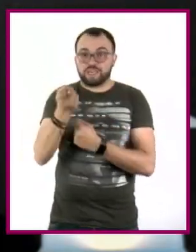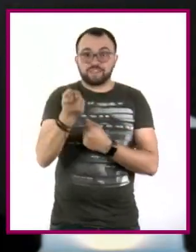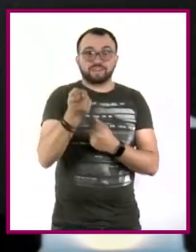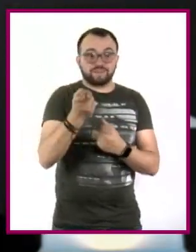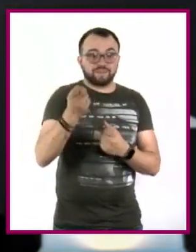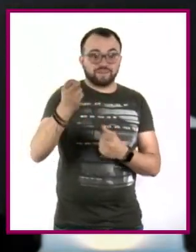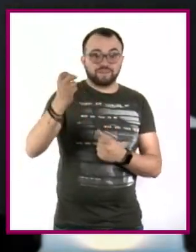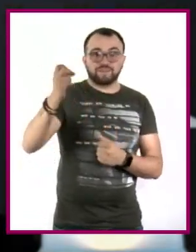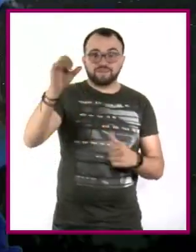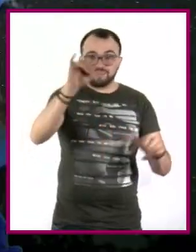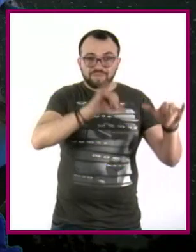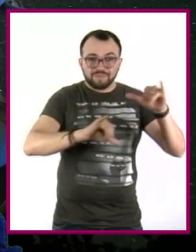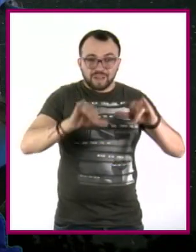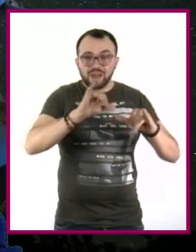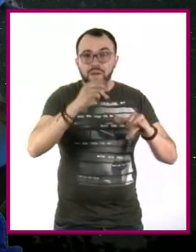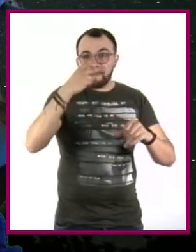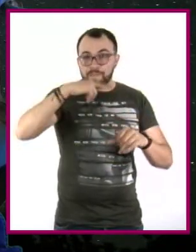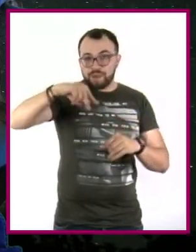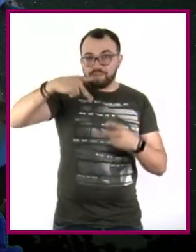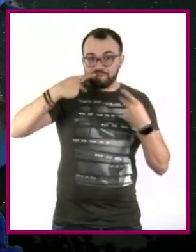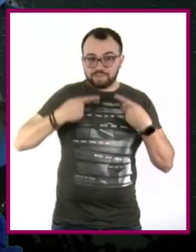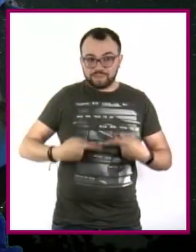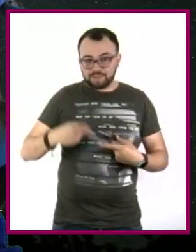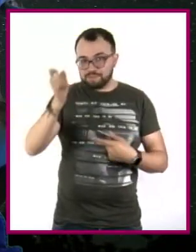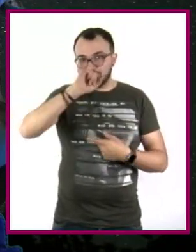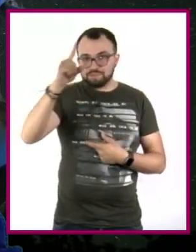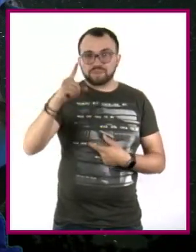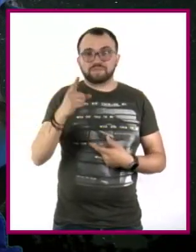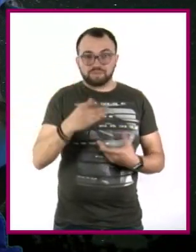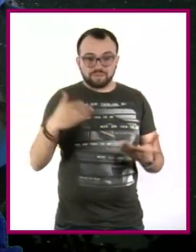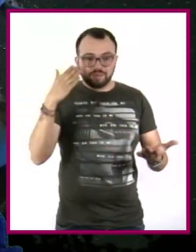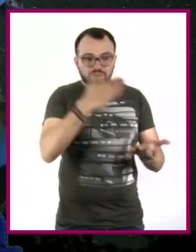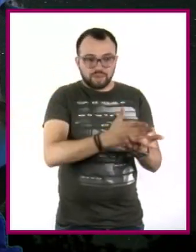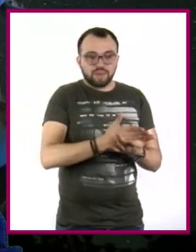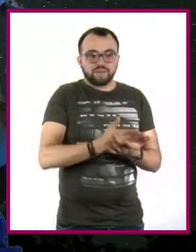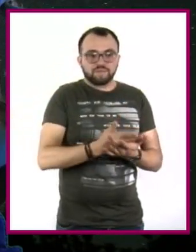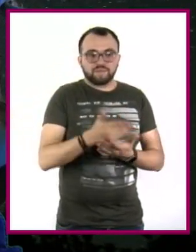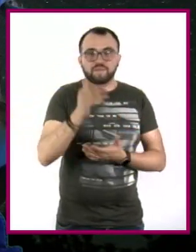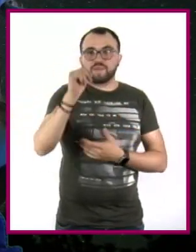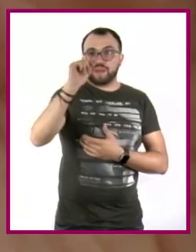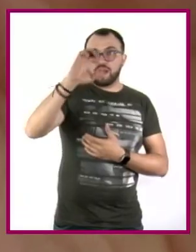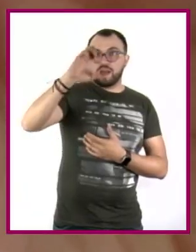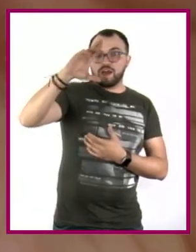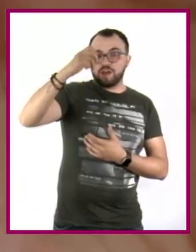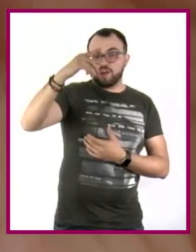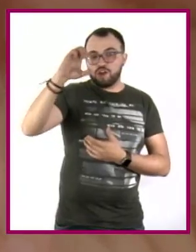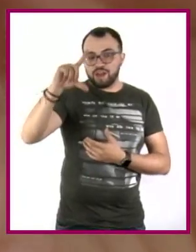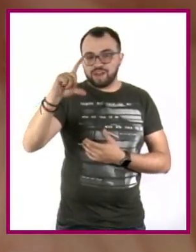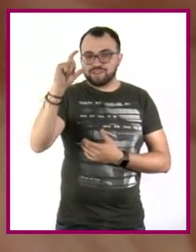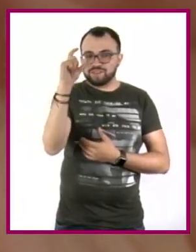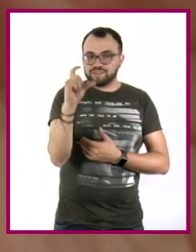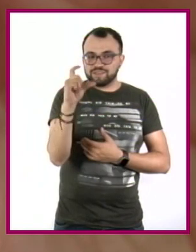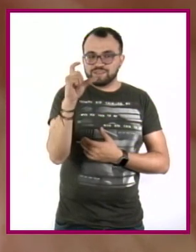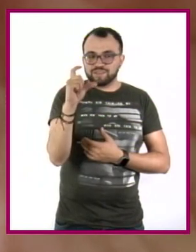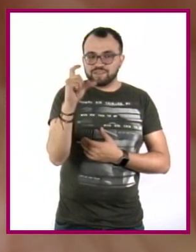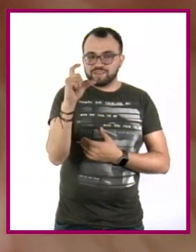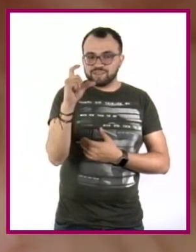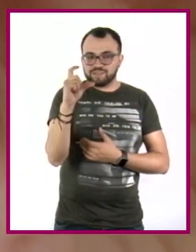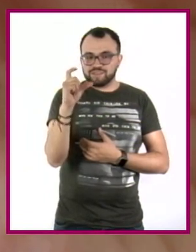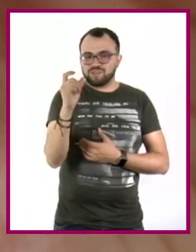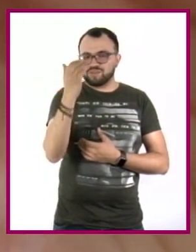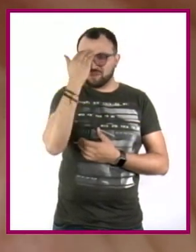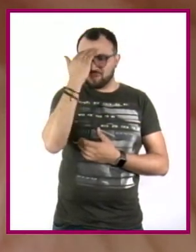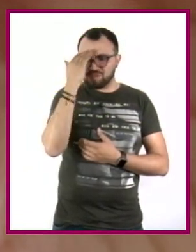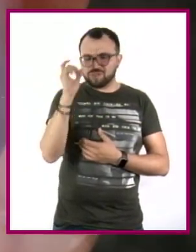se involucraron con el proyecto. En el IFUNAM se estudió el aerogel de sílice, un material artificial que se